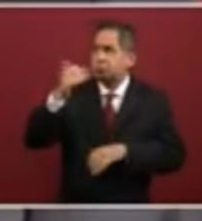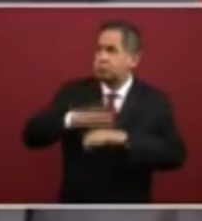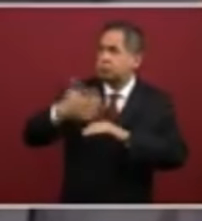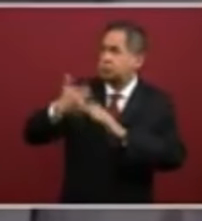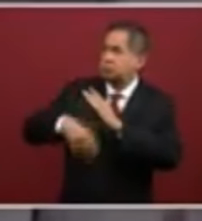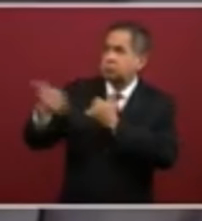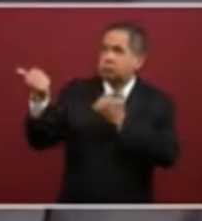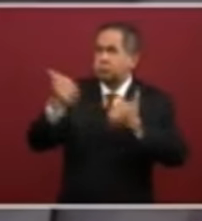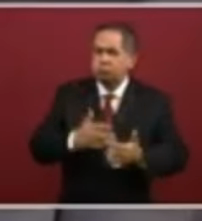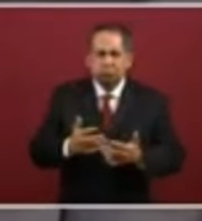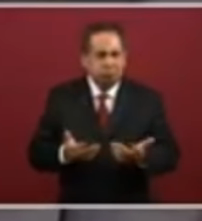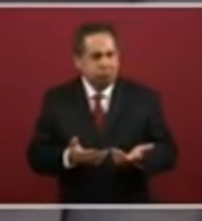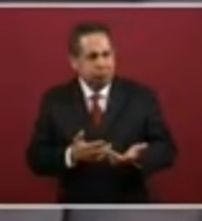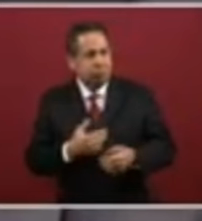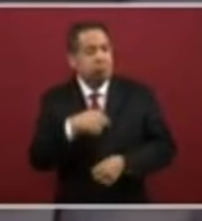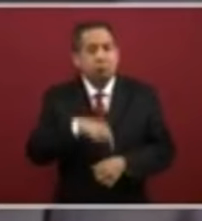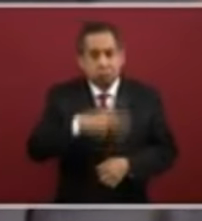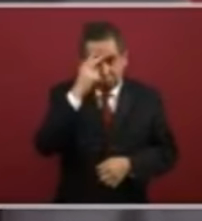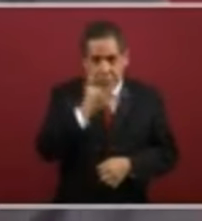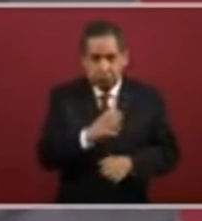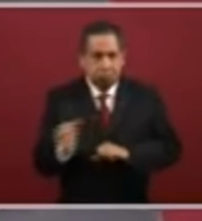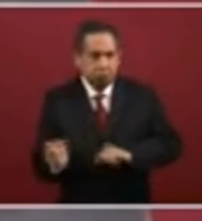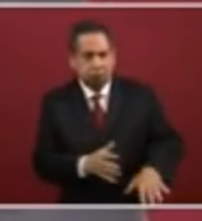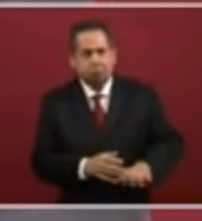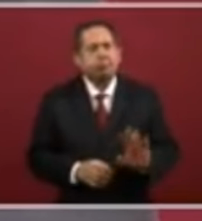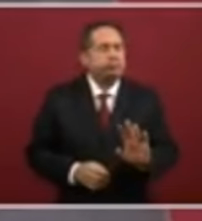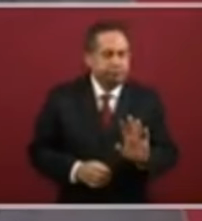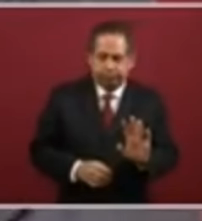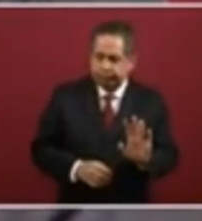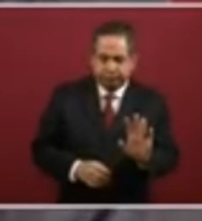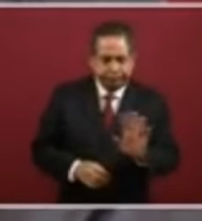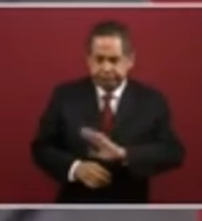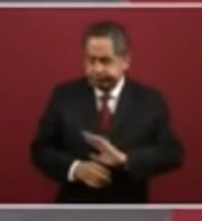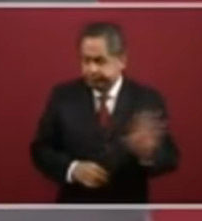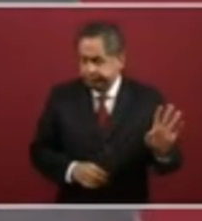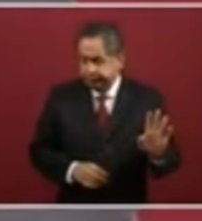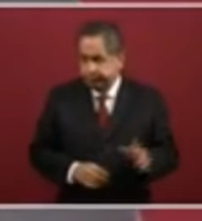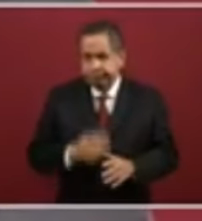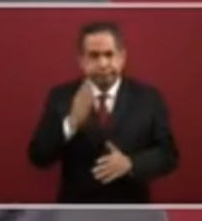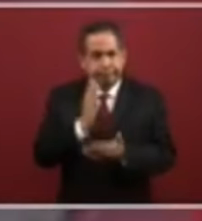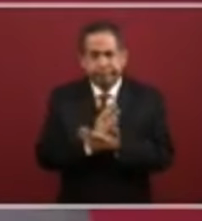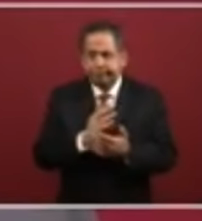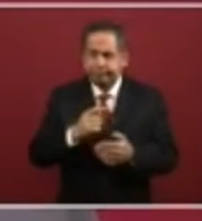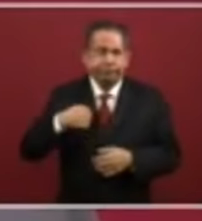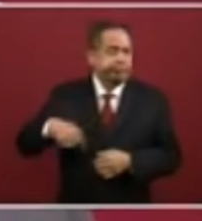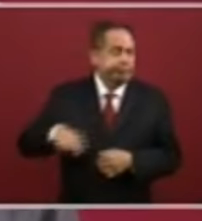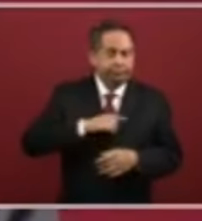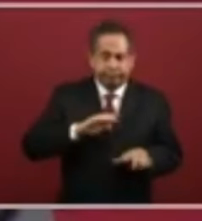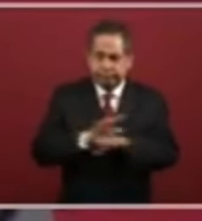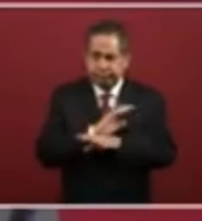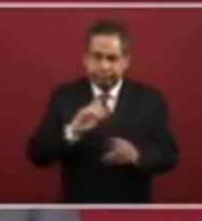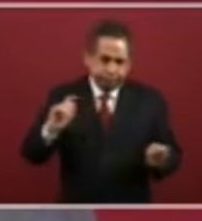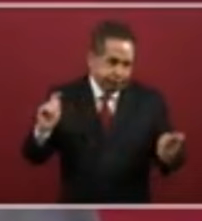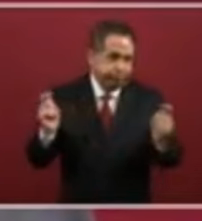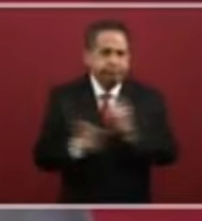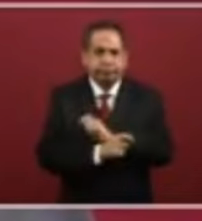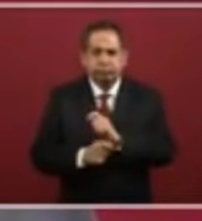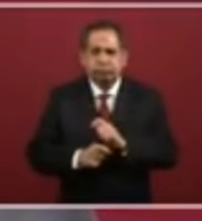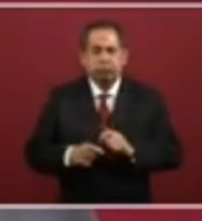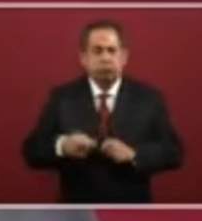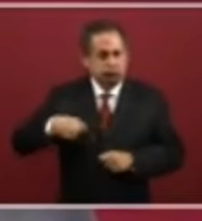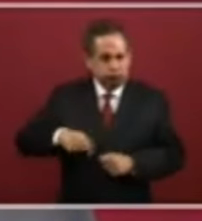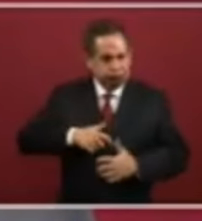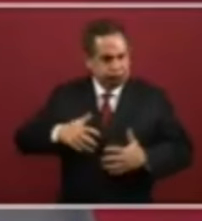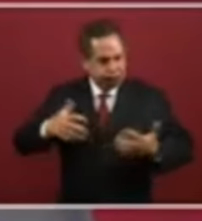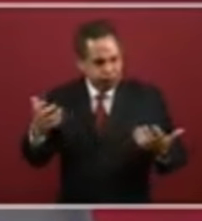Entonces, nosotros vamos a cambiar esta política y vamos a producir en